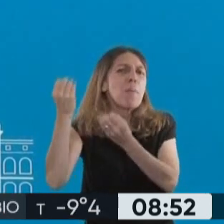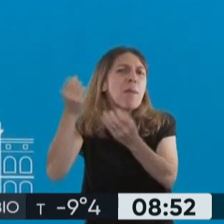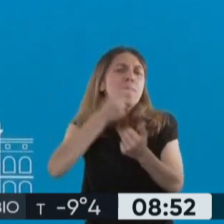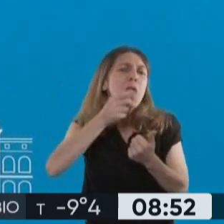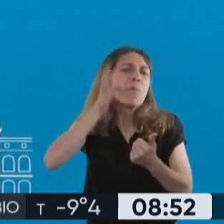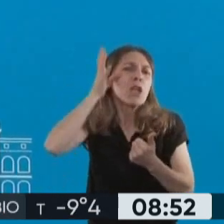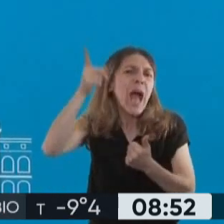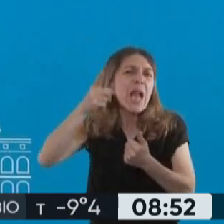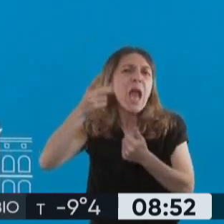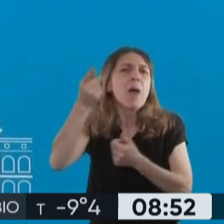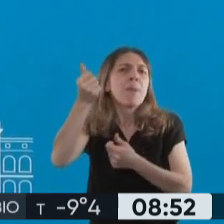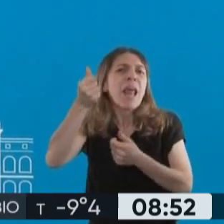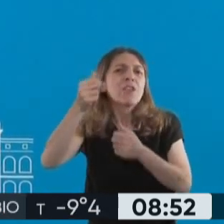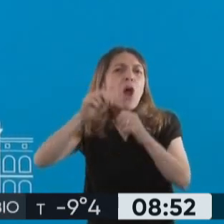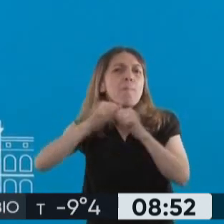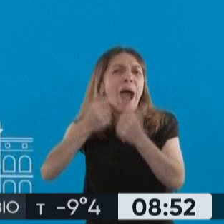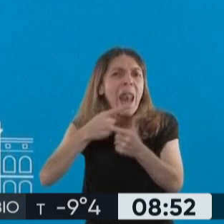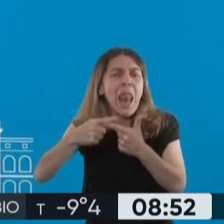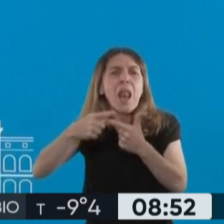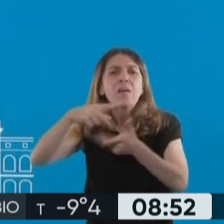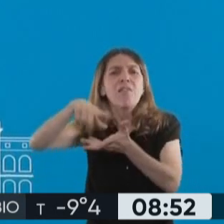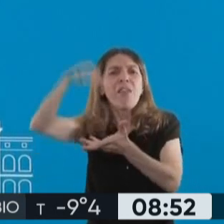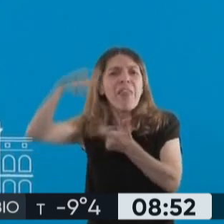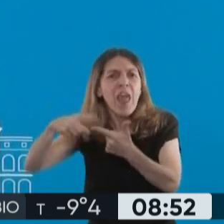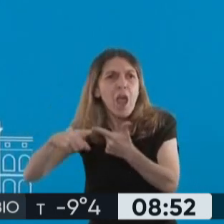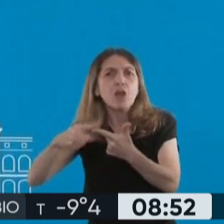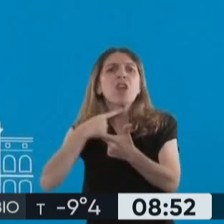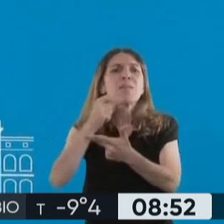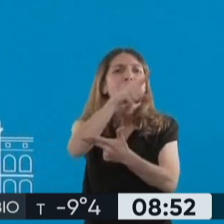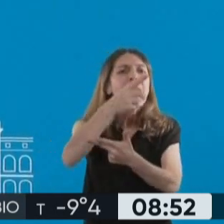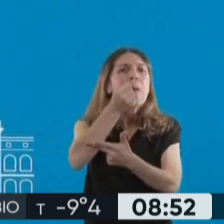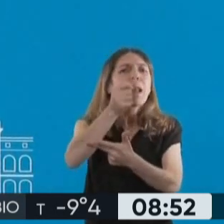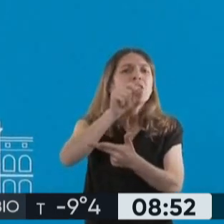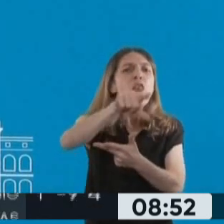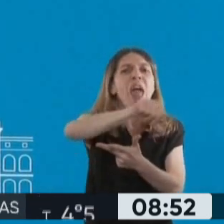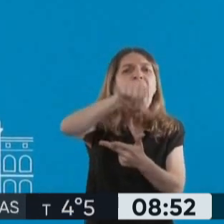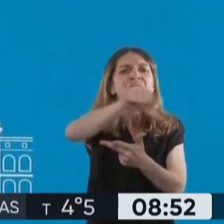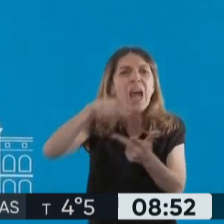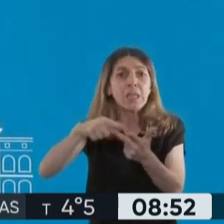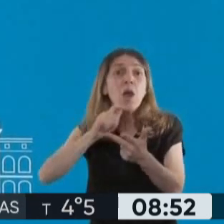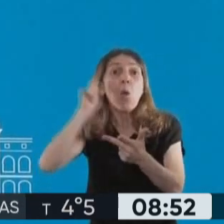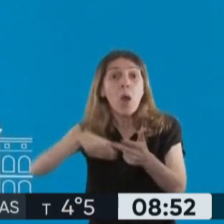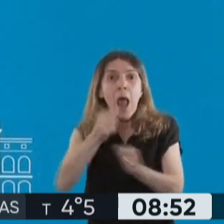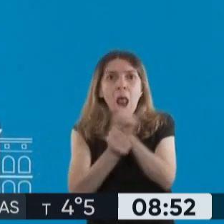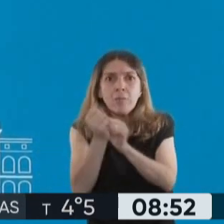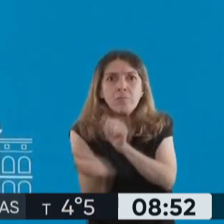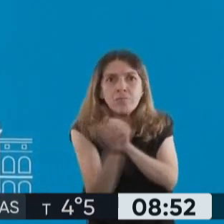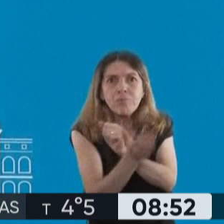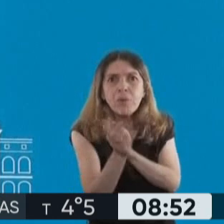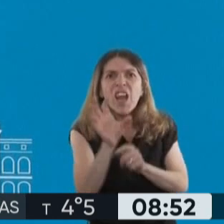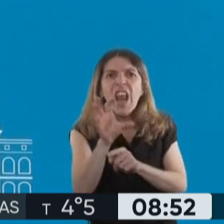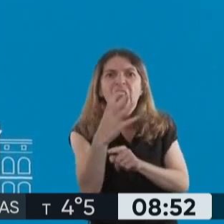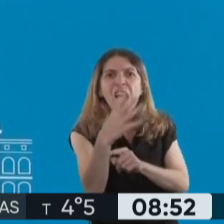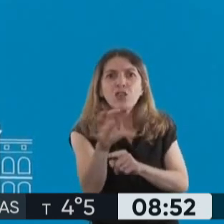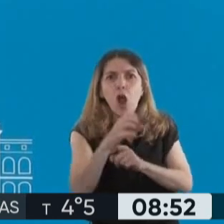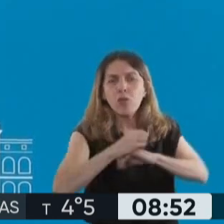el precio del pan o el precio de la pasta. En España, el precio del aceite, porque Ucrania también es un gran productor de girasol. Pero